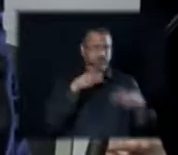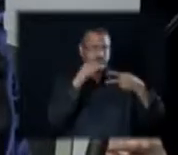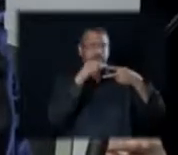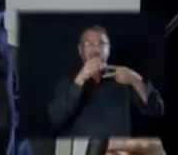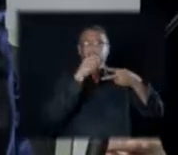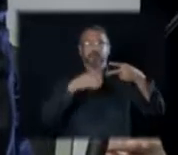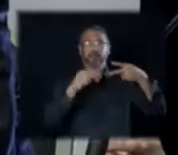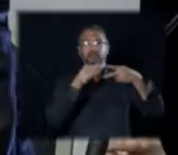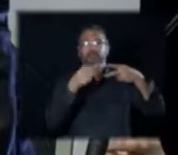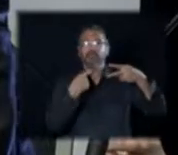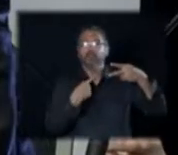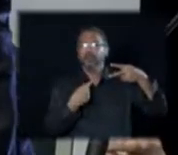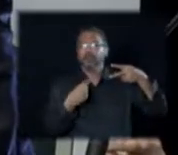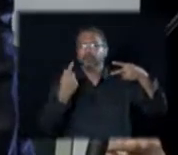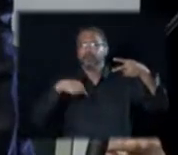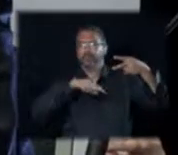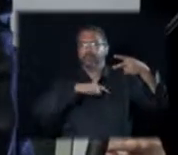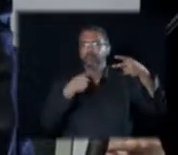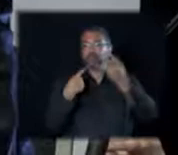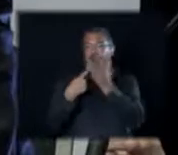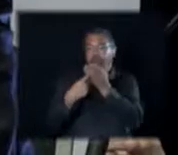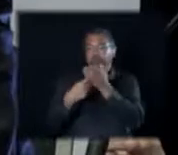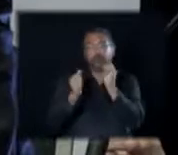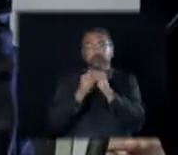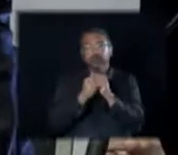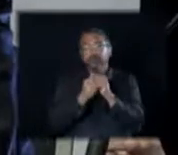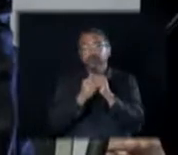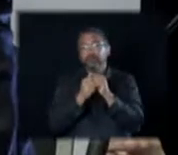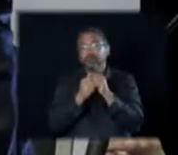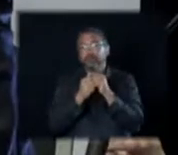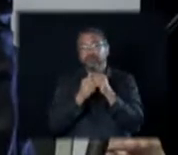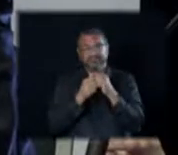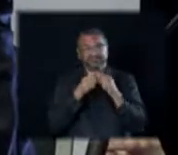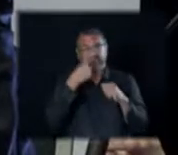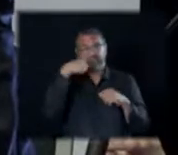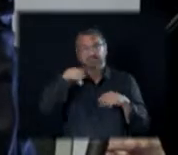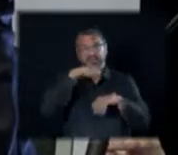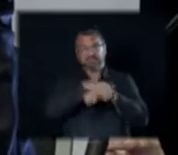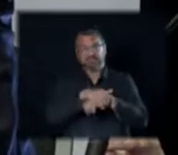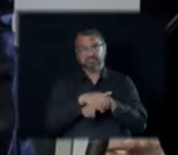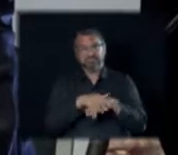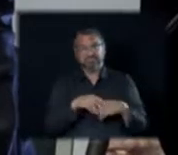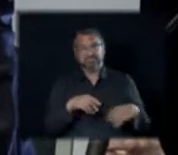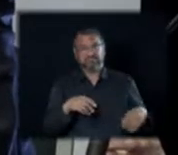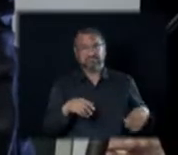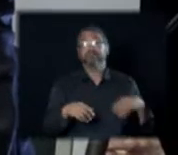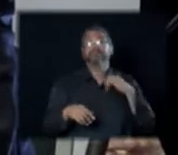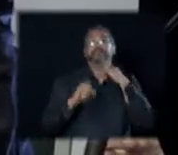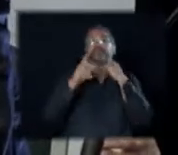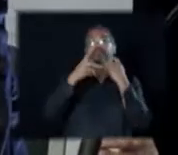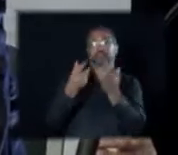Natalie, la primera parte de la pregunta, estamos en conversaciones con